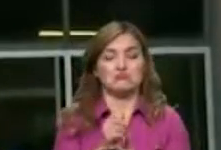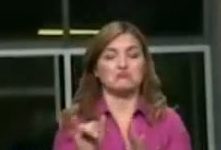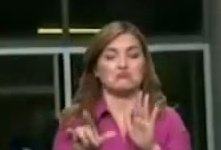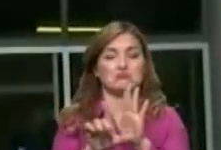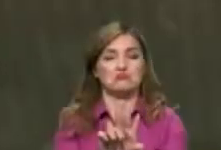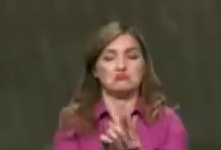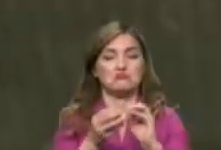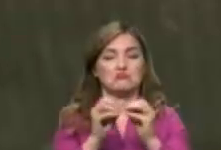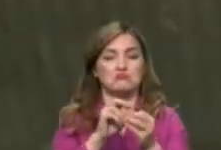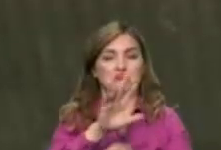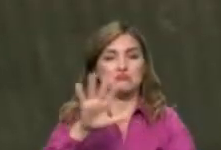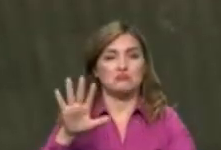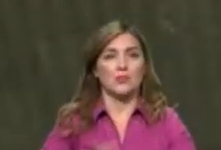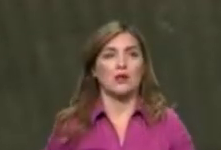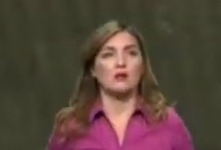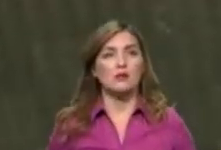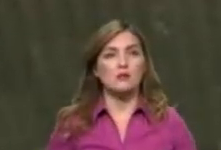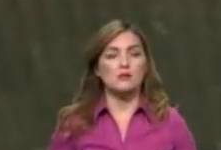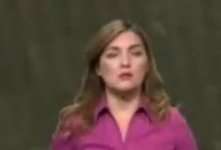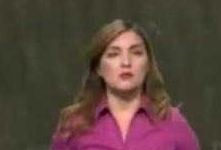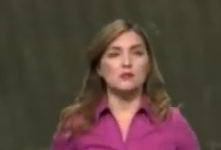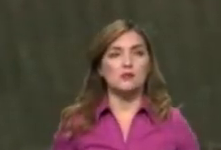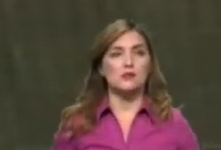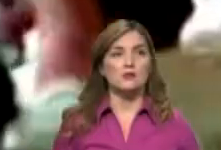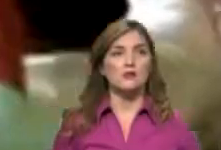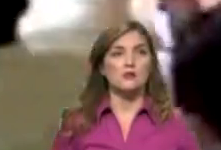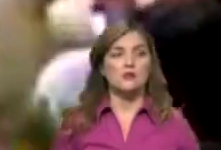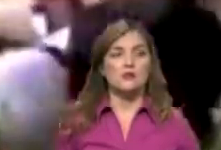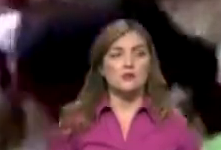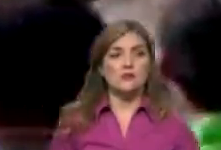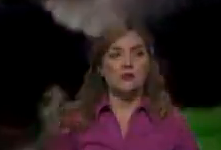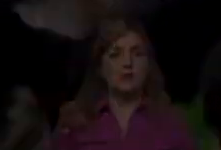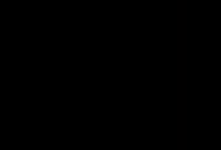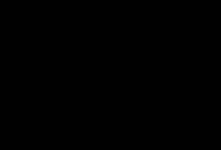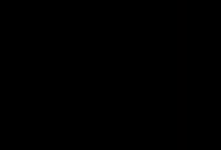irregulares a Alianza País. En Quito, Daniela Valencia, 24 horas.